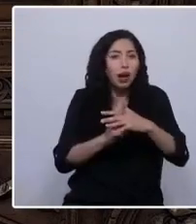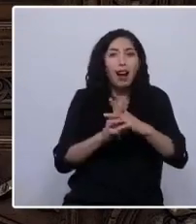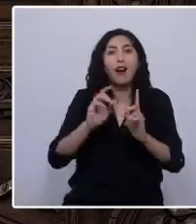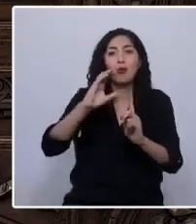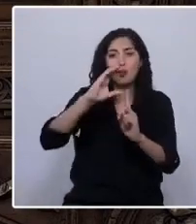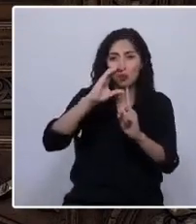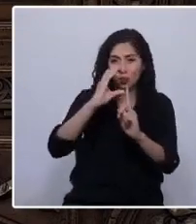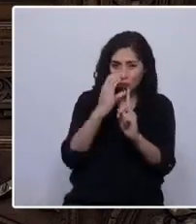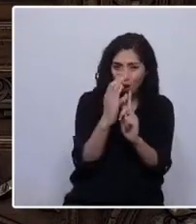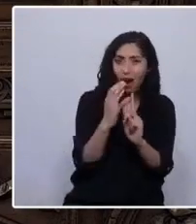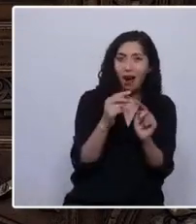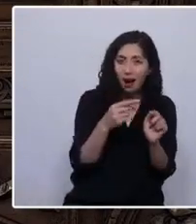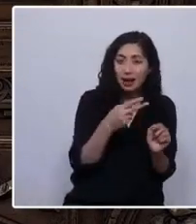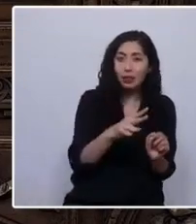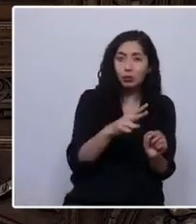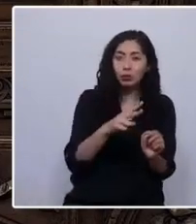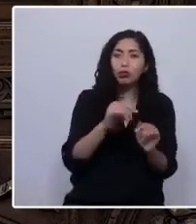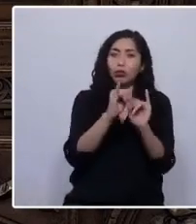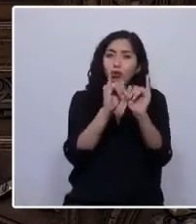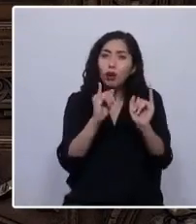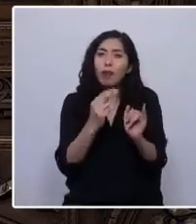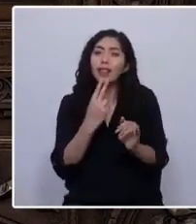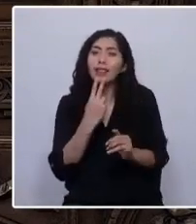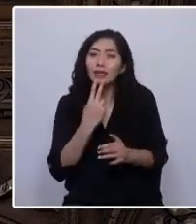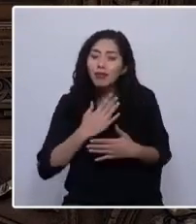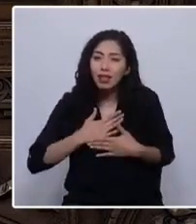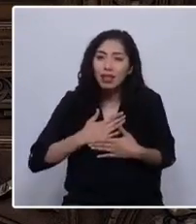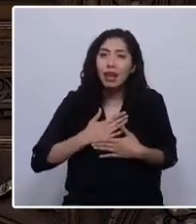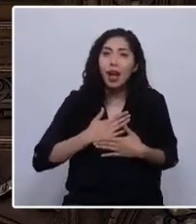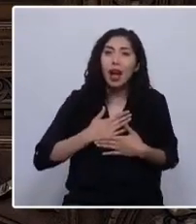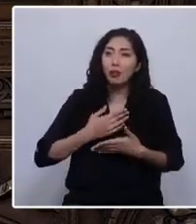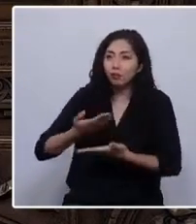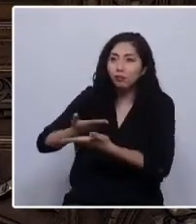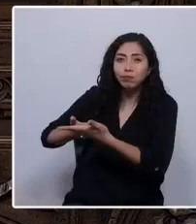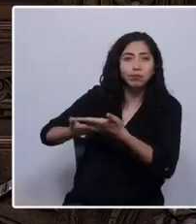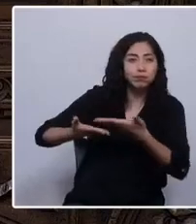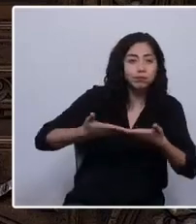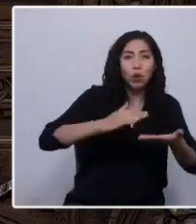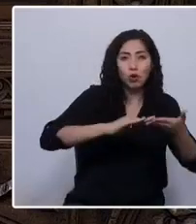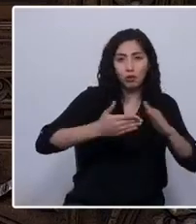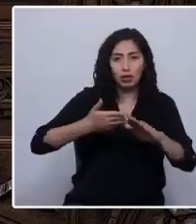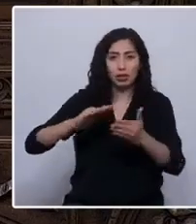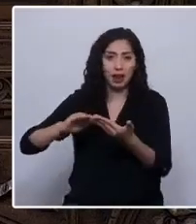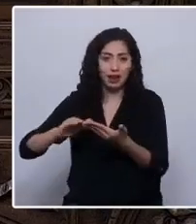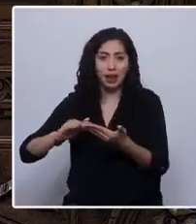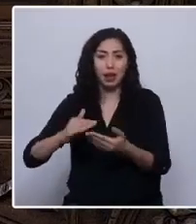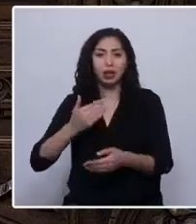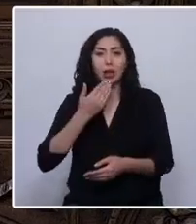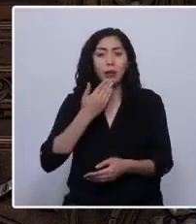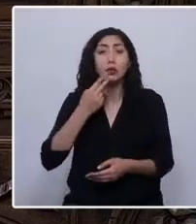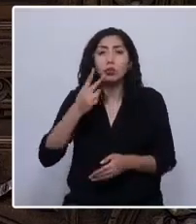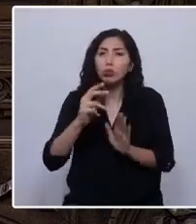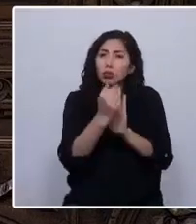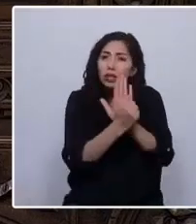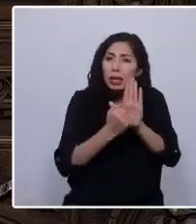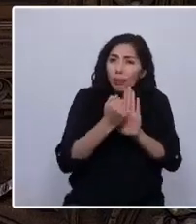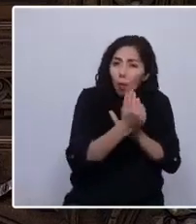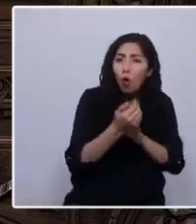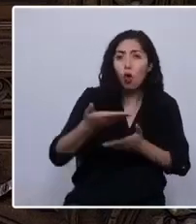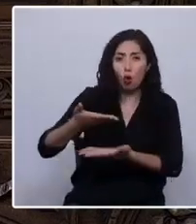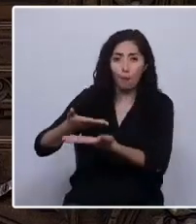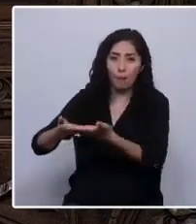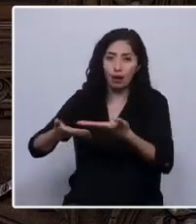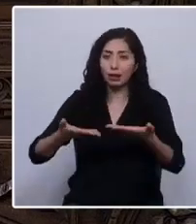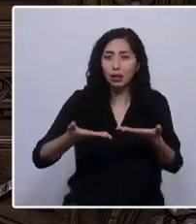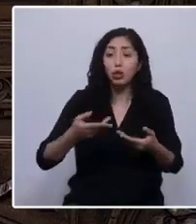culturales, en sus modos de vida y de interacción comunitaria, sus imaginarios y símbolos compartidos,